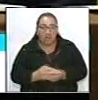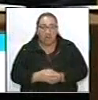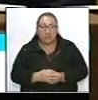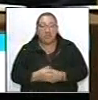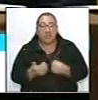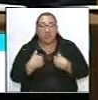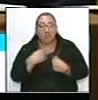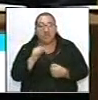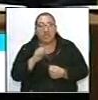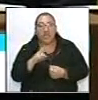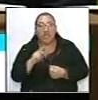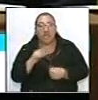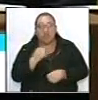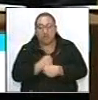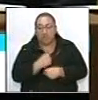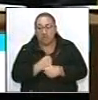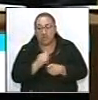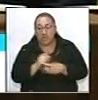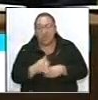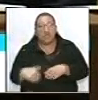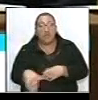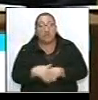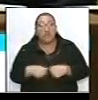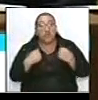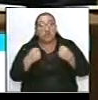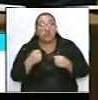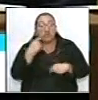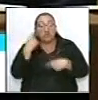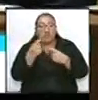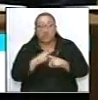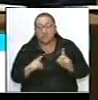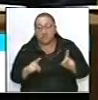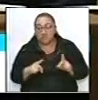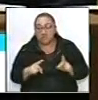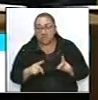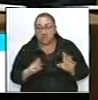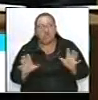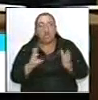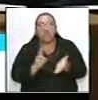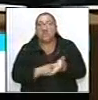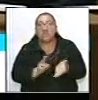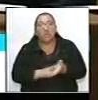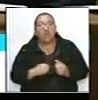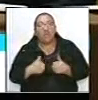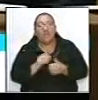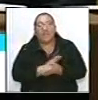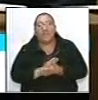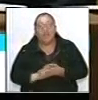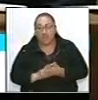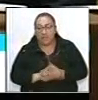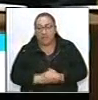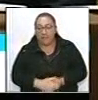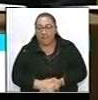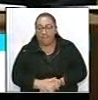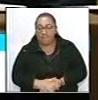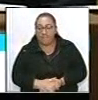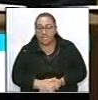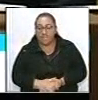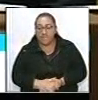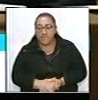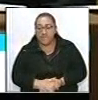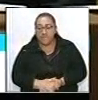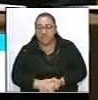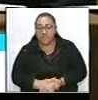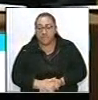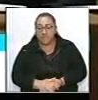tenemos serenazgos que estamos trabajando en las calles combatiendo la delincuencia, pero sin ningún seguro de vida. Se da en algunos distritos, señores. Es por